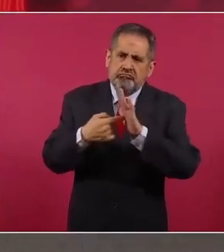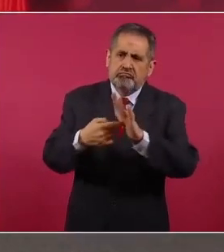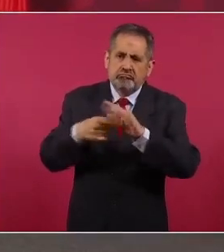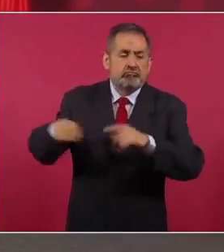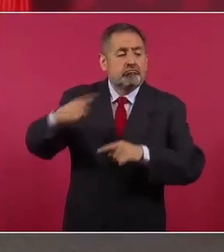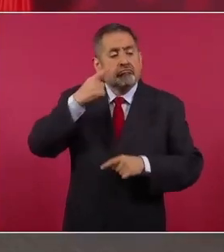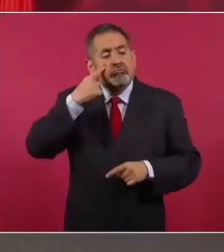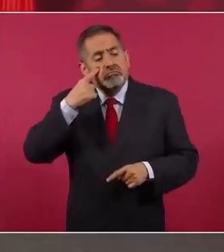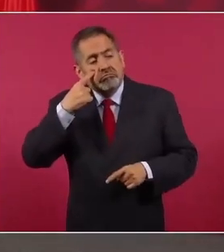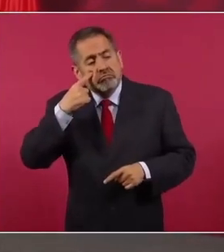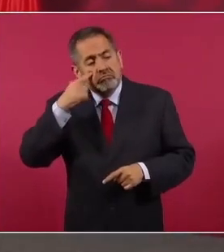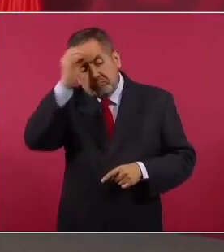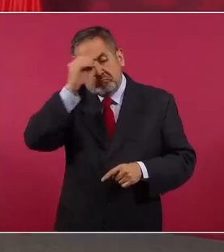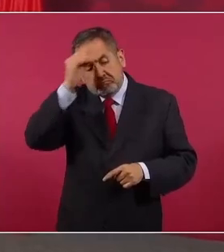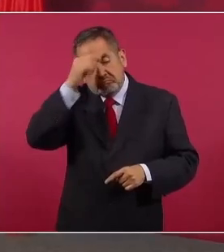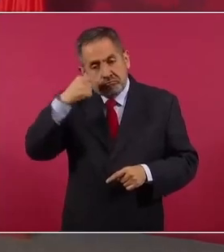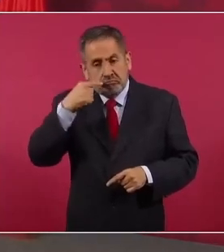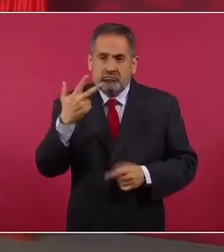Antes